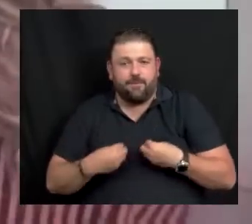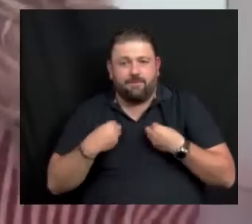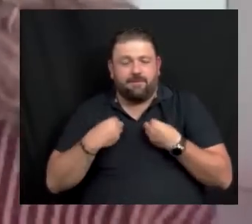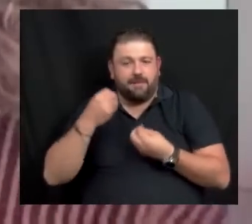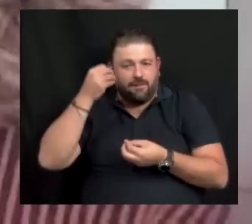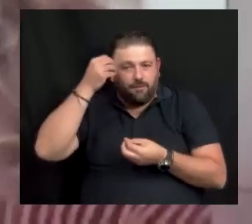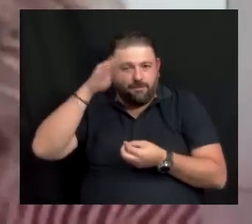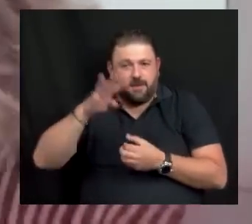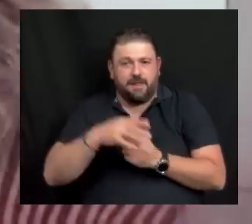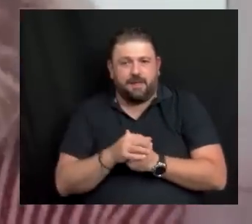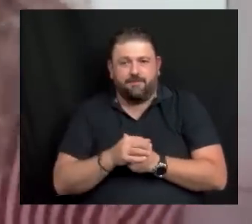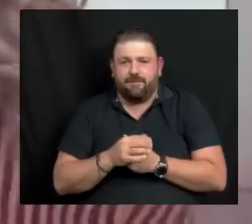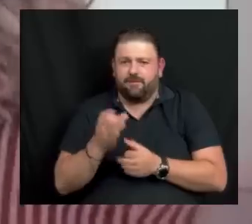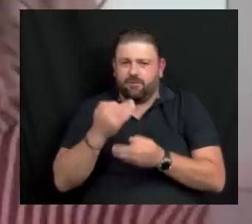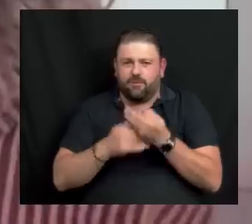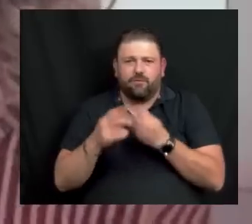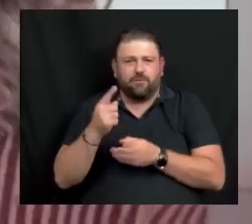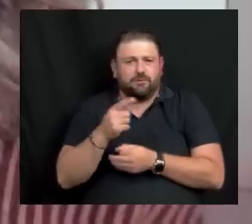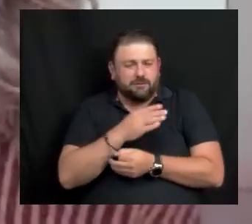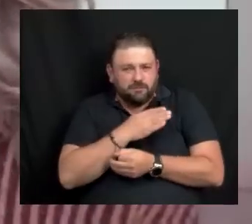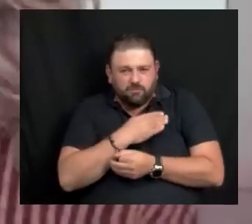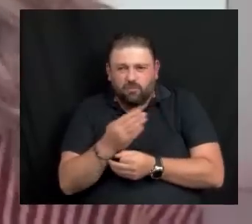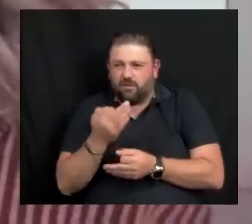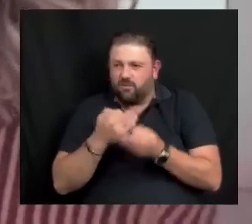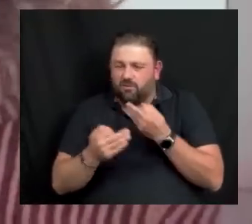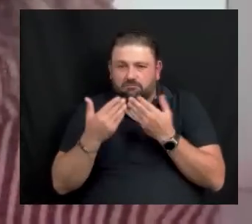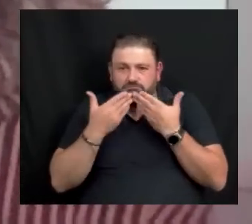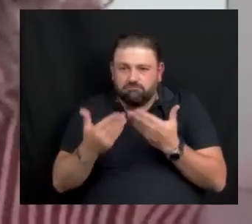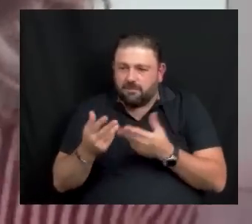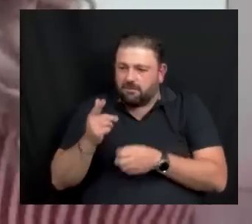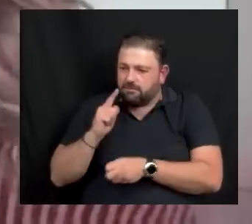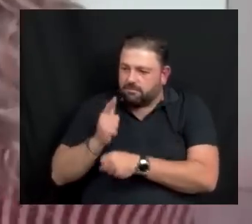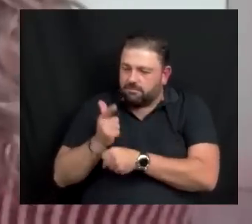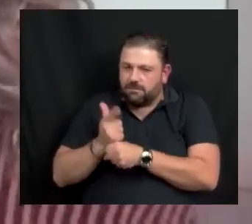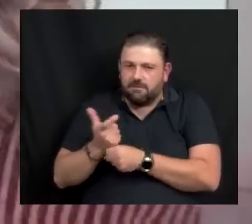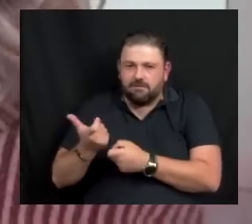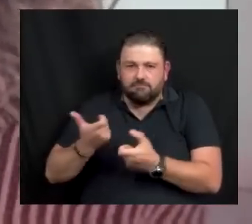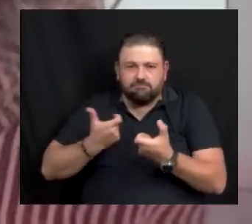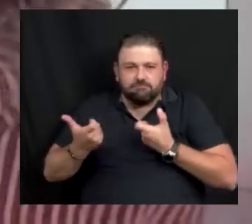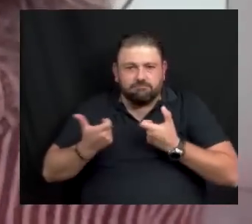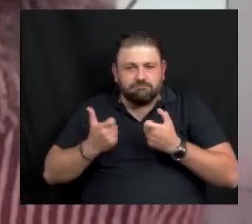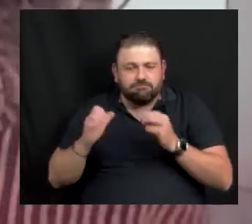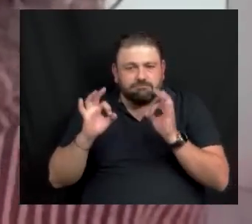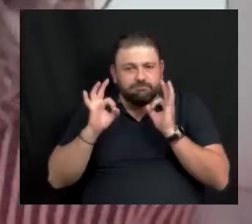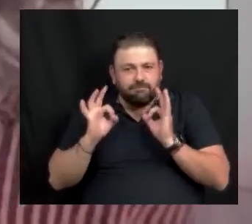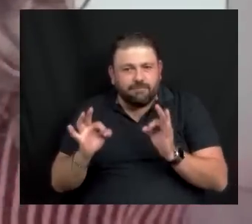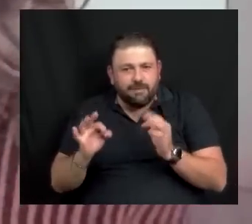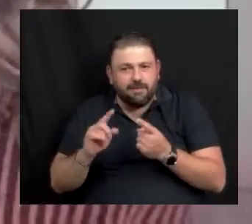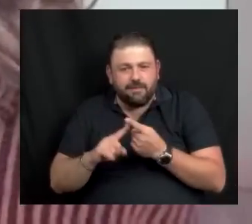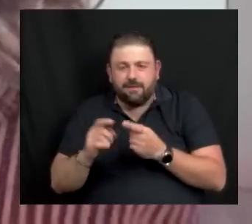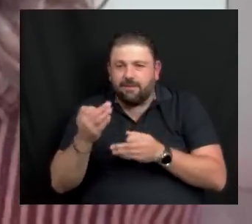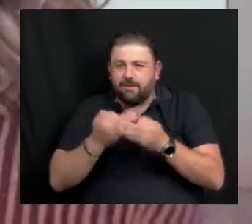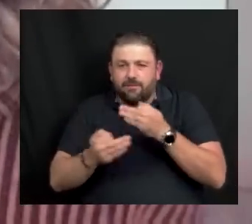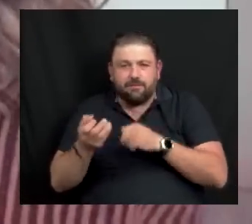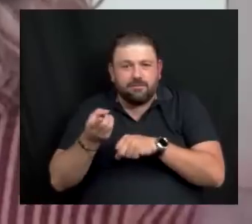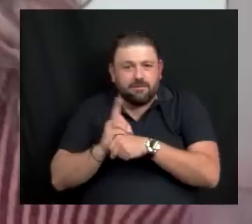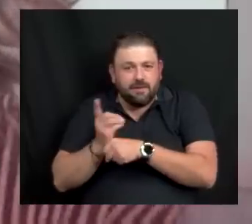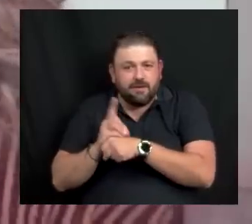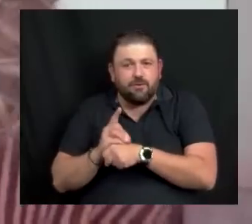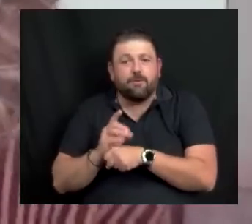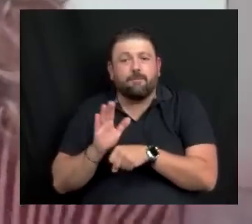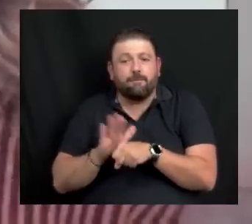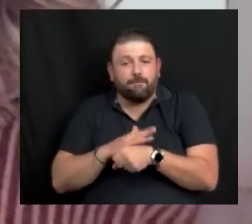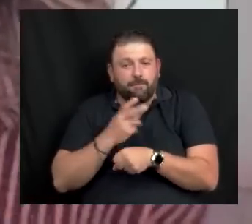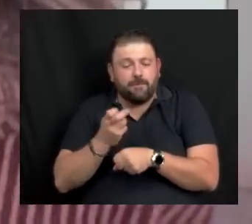buen distribuidor, estás generando buena economía, distribuyendo producto todos los días, ¿qué crees? Tienes